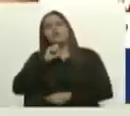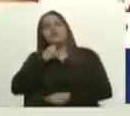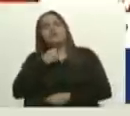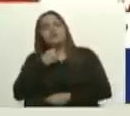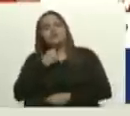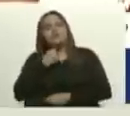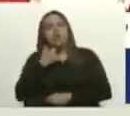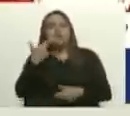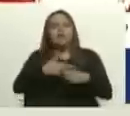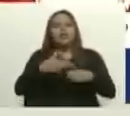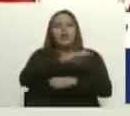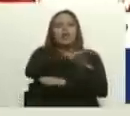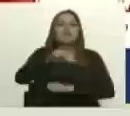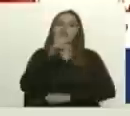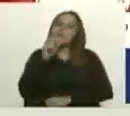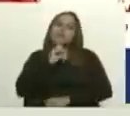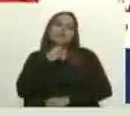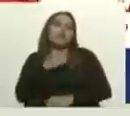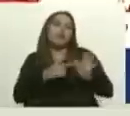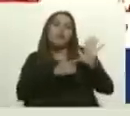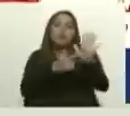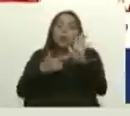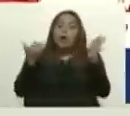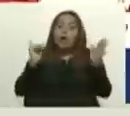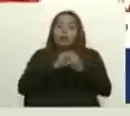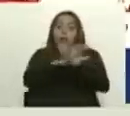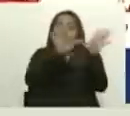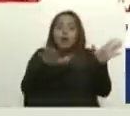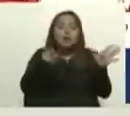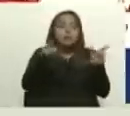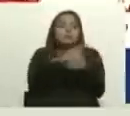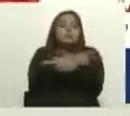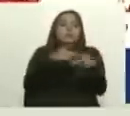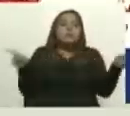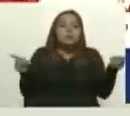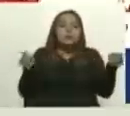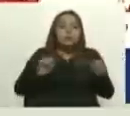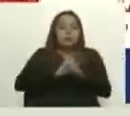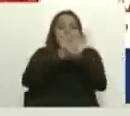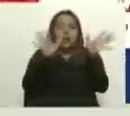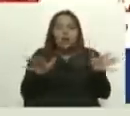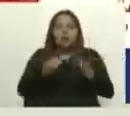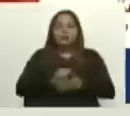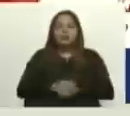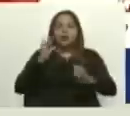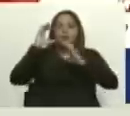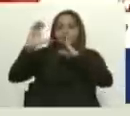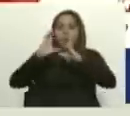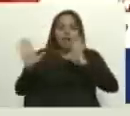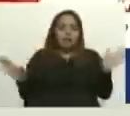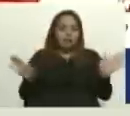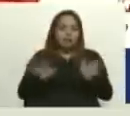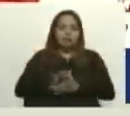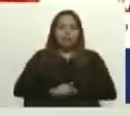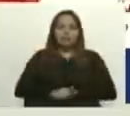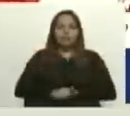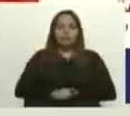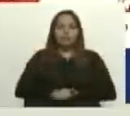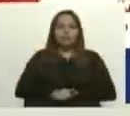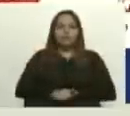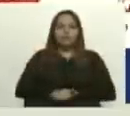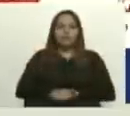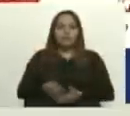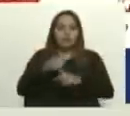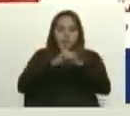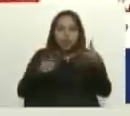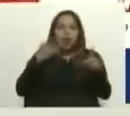una cosa clandestina, ¿eh? Eso era público, notorio y comunicacional. De manera que